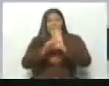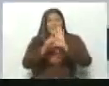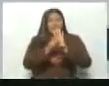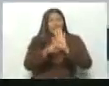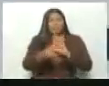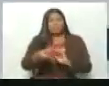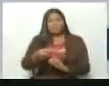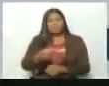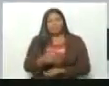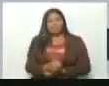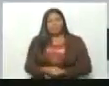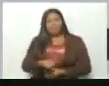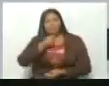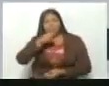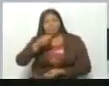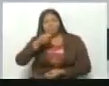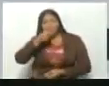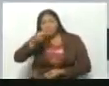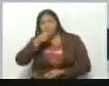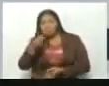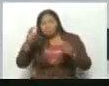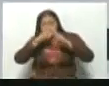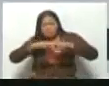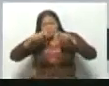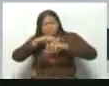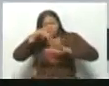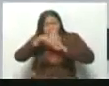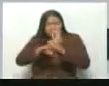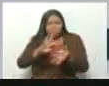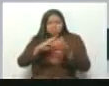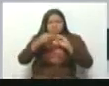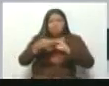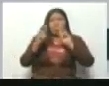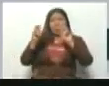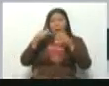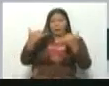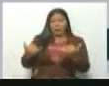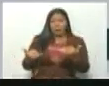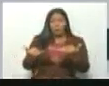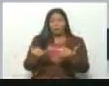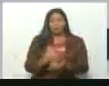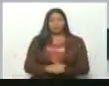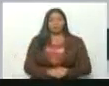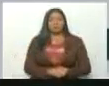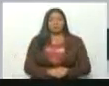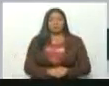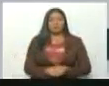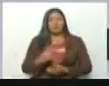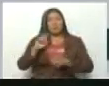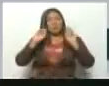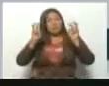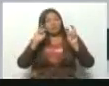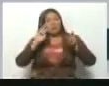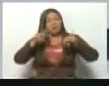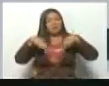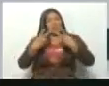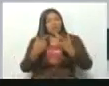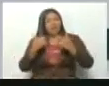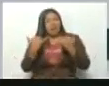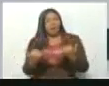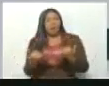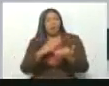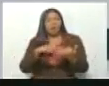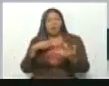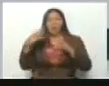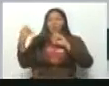supuesto que tiene que revisarse exhaustivamente, adecuarse a los nuevos tiempos, y sobre todo hay un tema ahí reivindicativo,